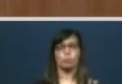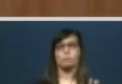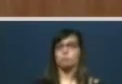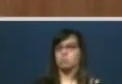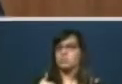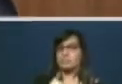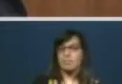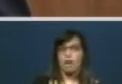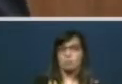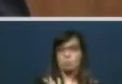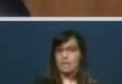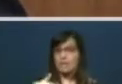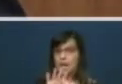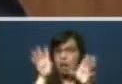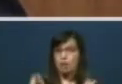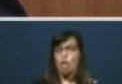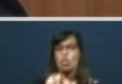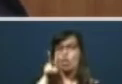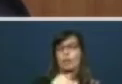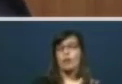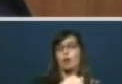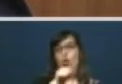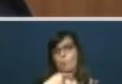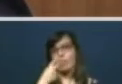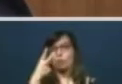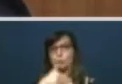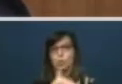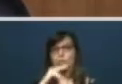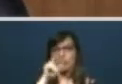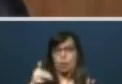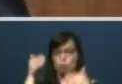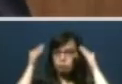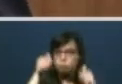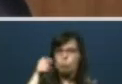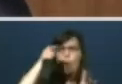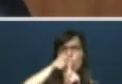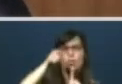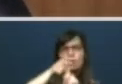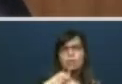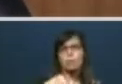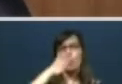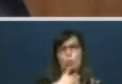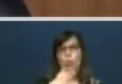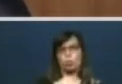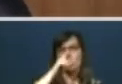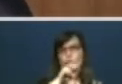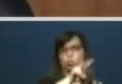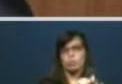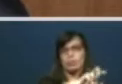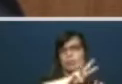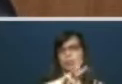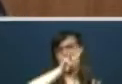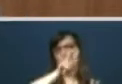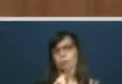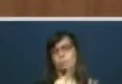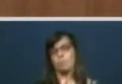en conjunto de 12,2 millones de euros destinados a estos objetivos en el curso 2013-2014 que